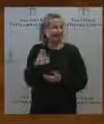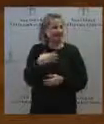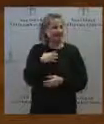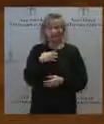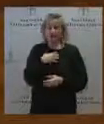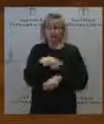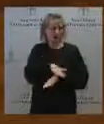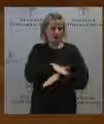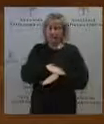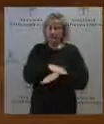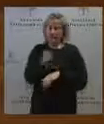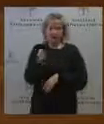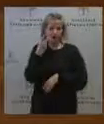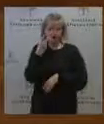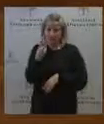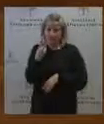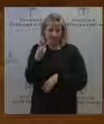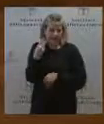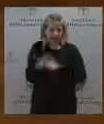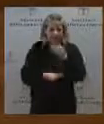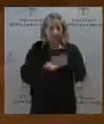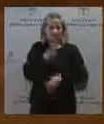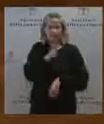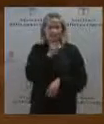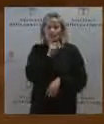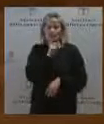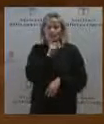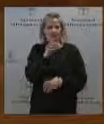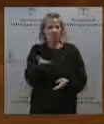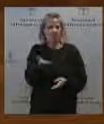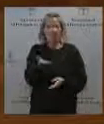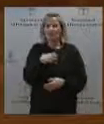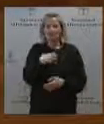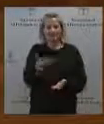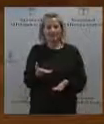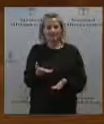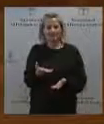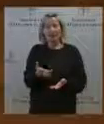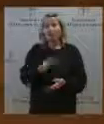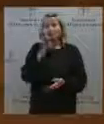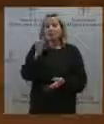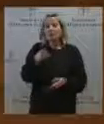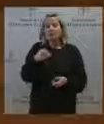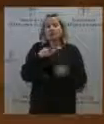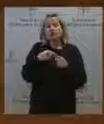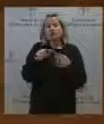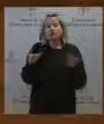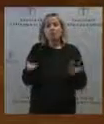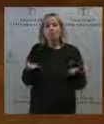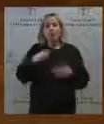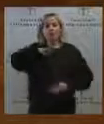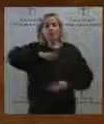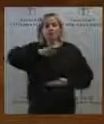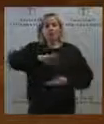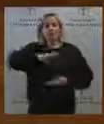fondos, muchos de ellos ni siquiera responden a la ampliación de nuestra capacidad productiva. Por ejemplo, gastar 250.000 euros en repartir